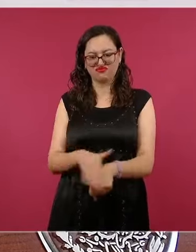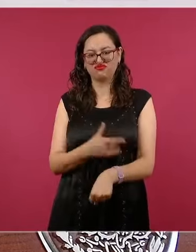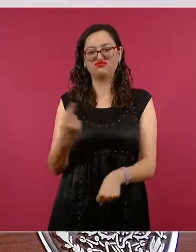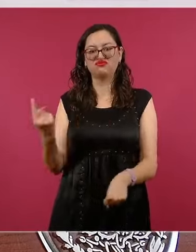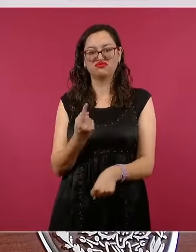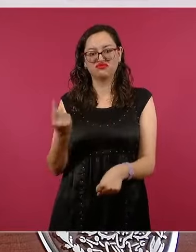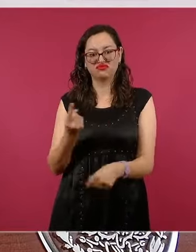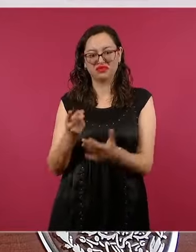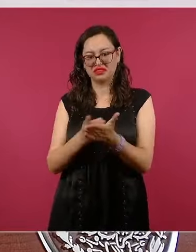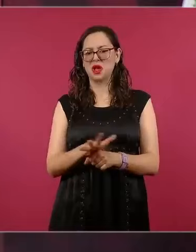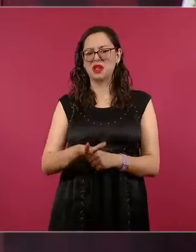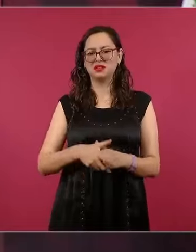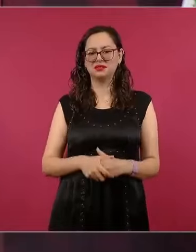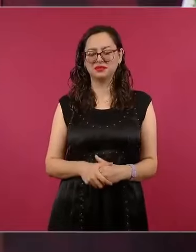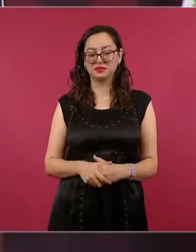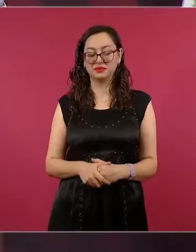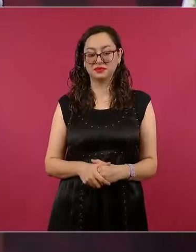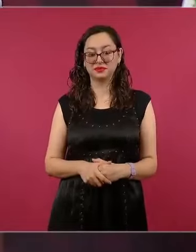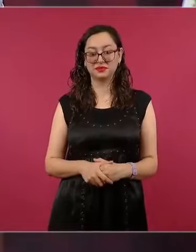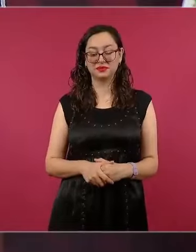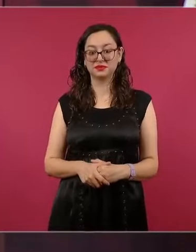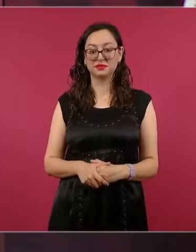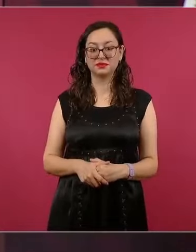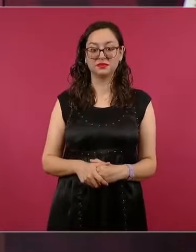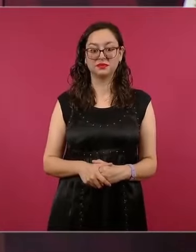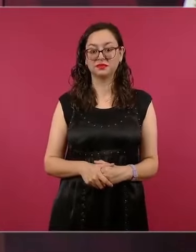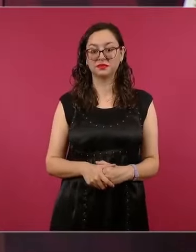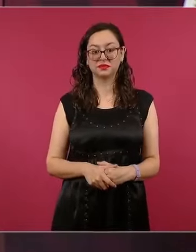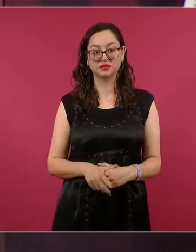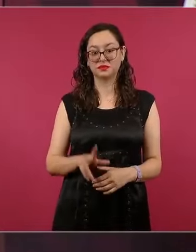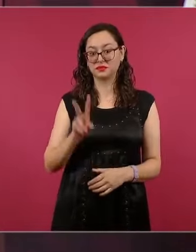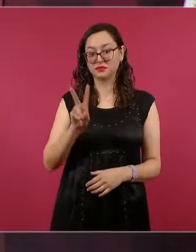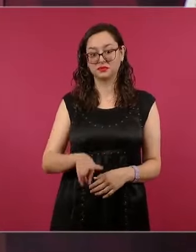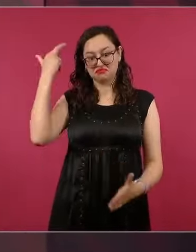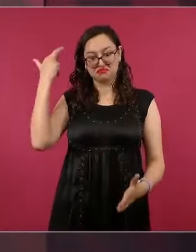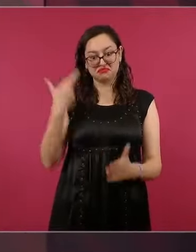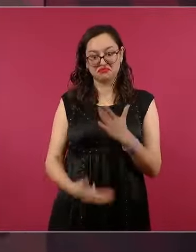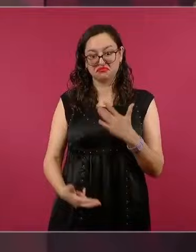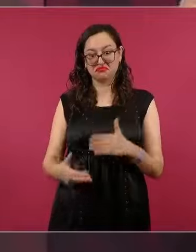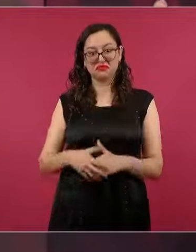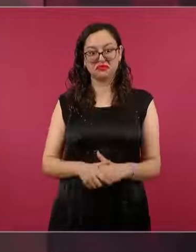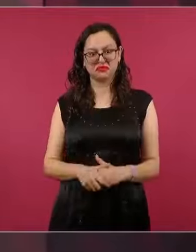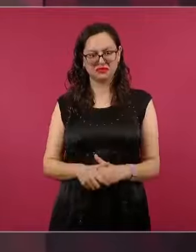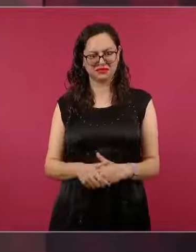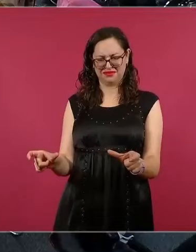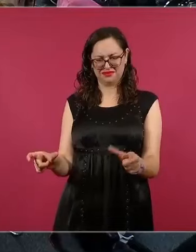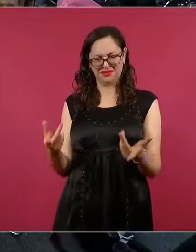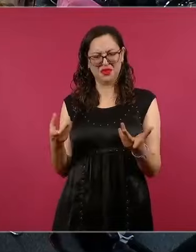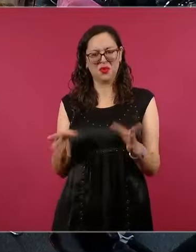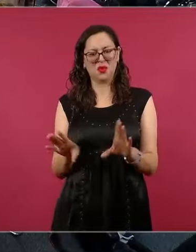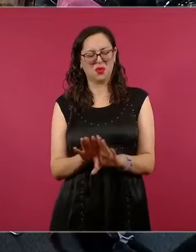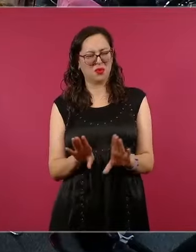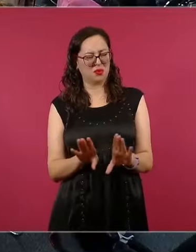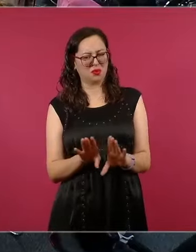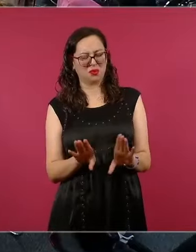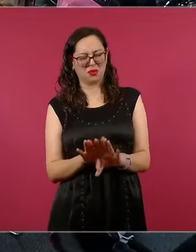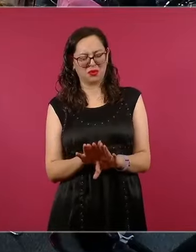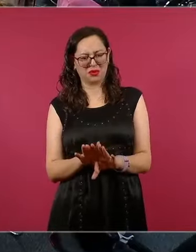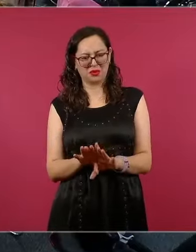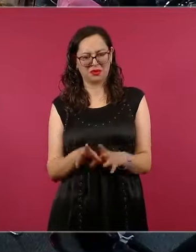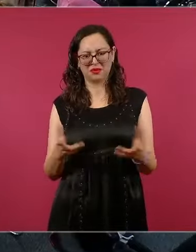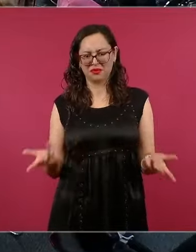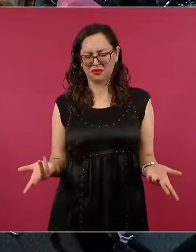¿Cuál es el derecho que se tiene? Es una violación flagrante a derechos humanos. ¿Cómo me vas a bloquear y no me vas